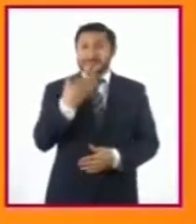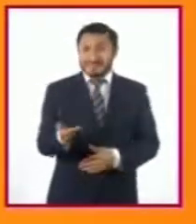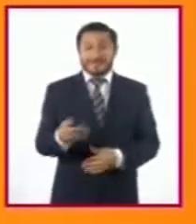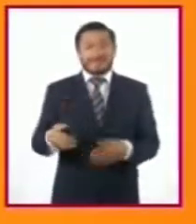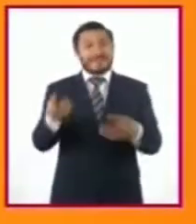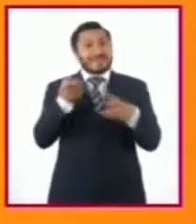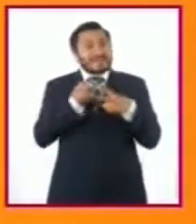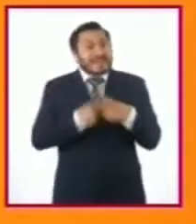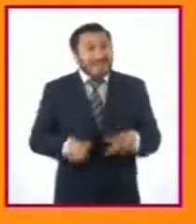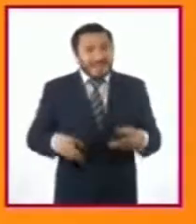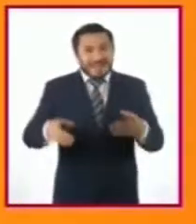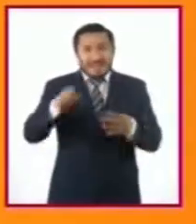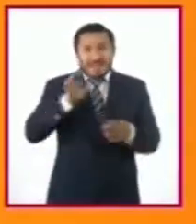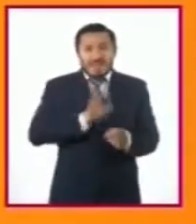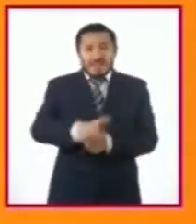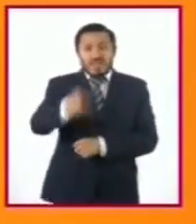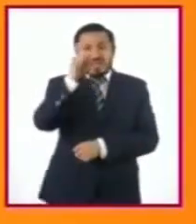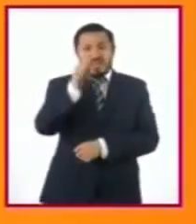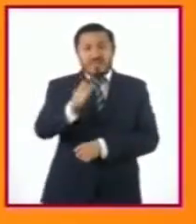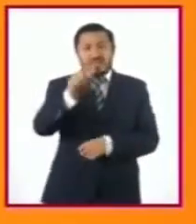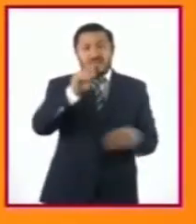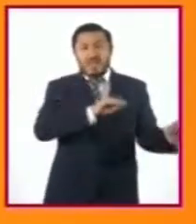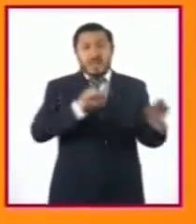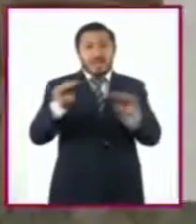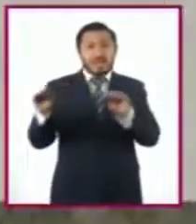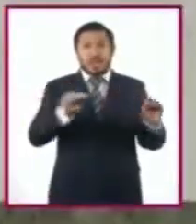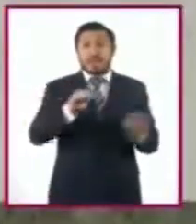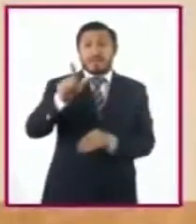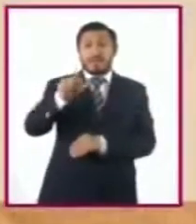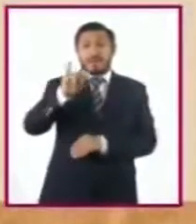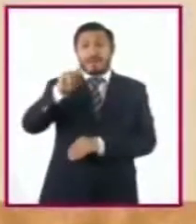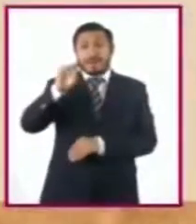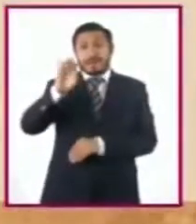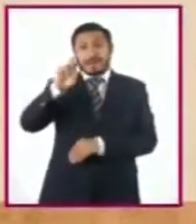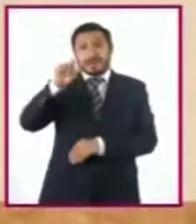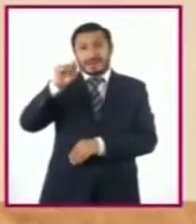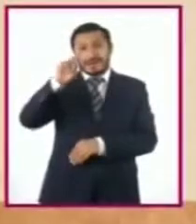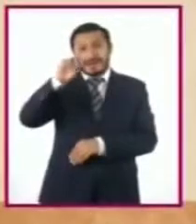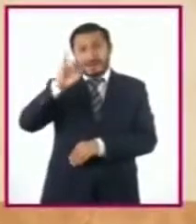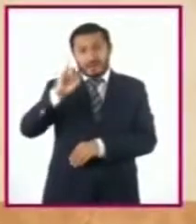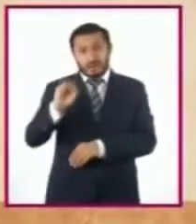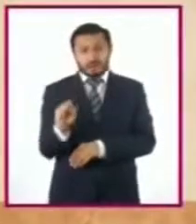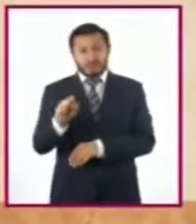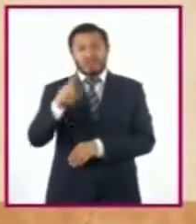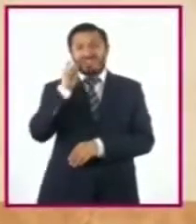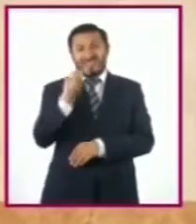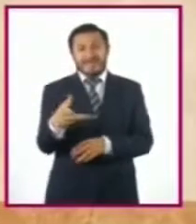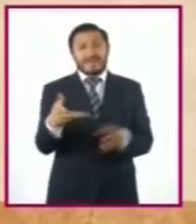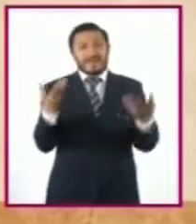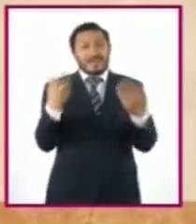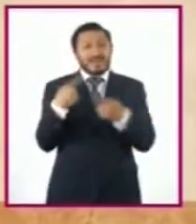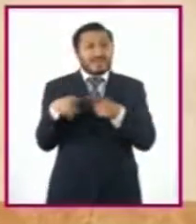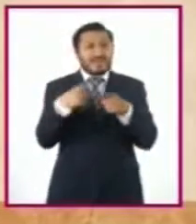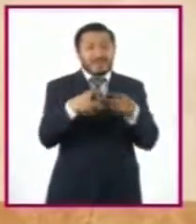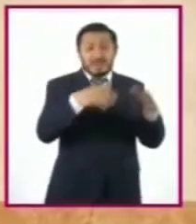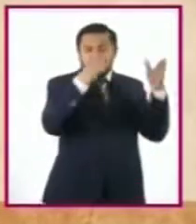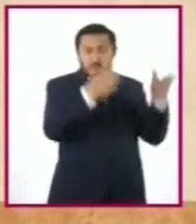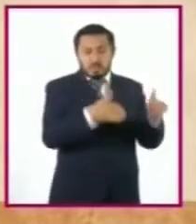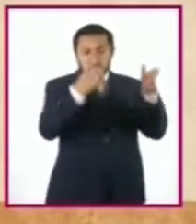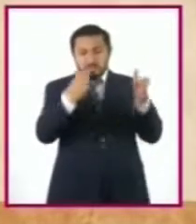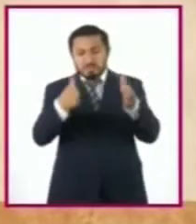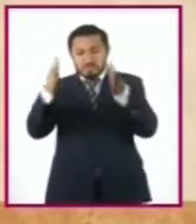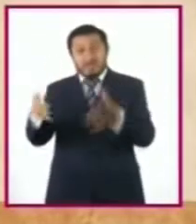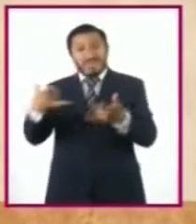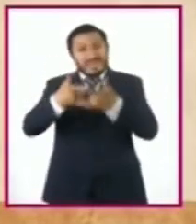comencemos recordando qué son los movimientos literarios. Los movimientos literarios son los distintos periodos o etapas en los que se divide